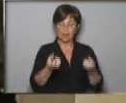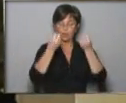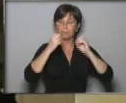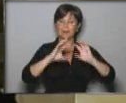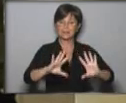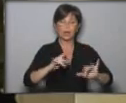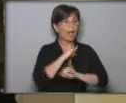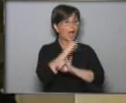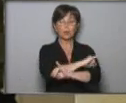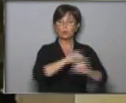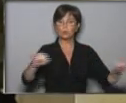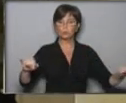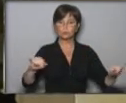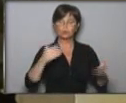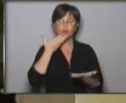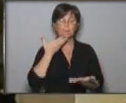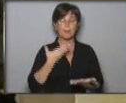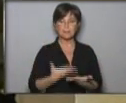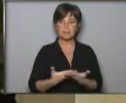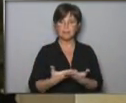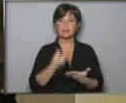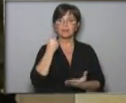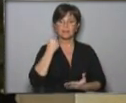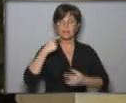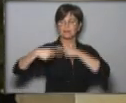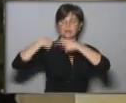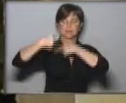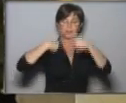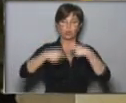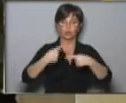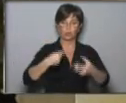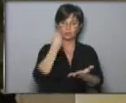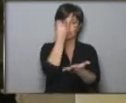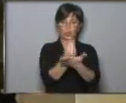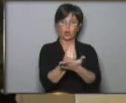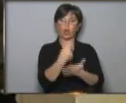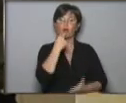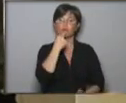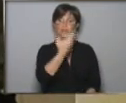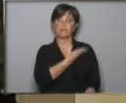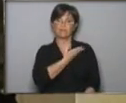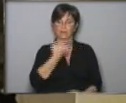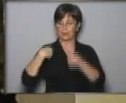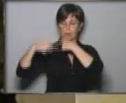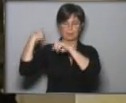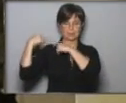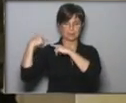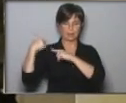comenzaron con el anuncio sorprendente de mi predecesor Benedicto XVI el 11 de febrero pasado.